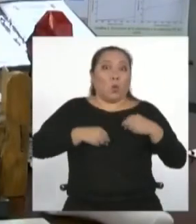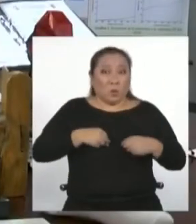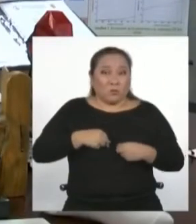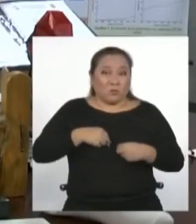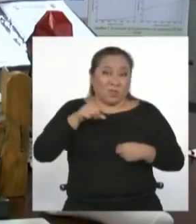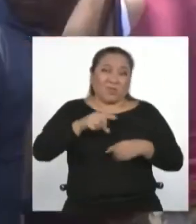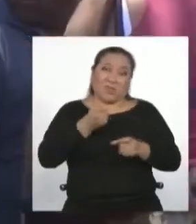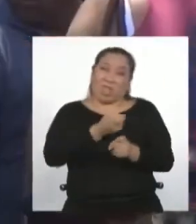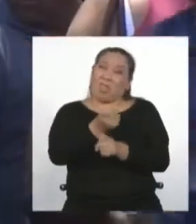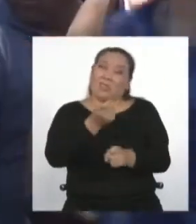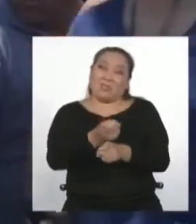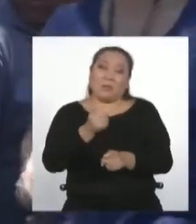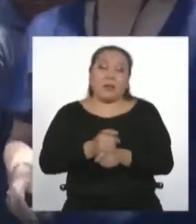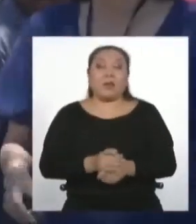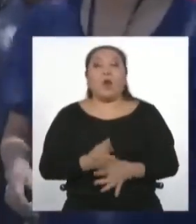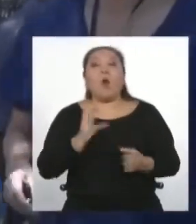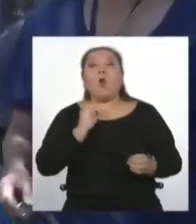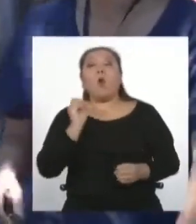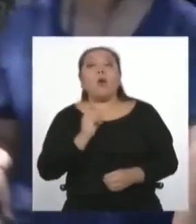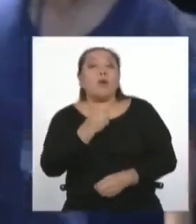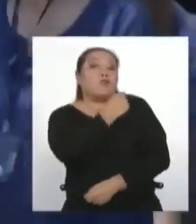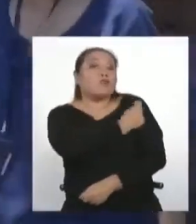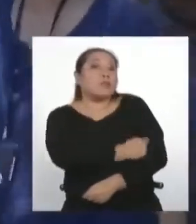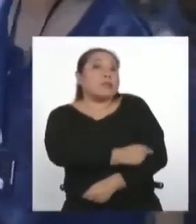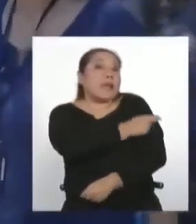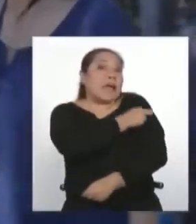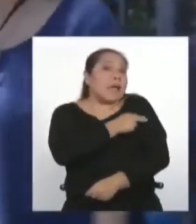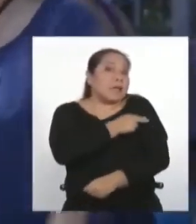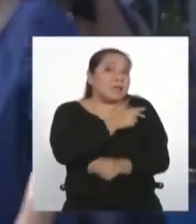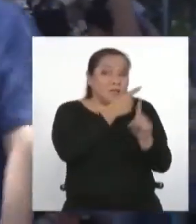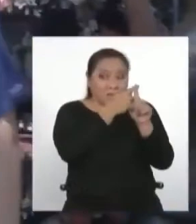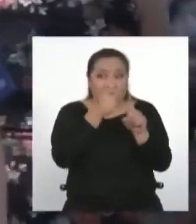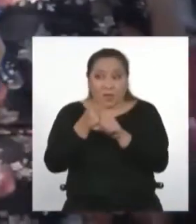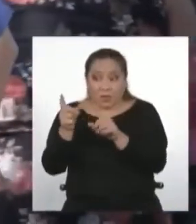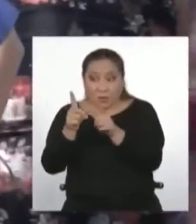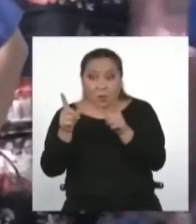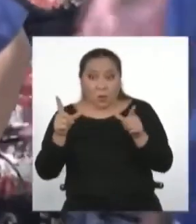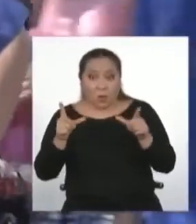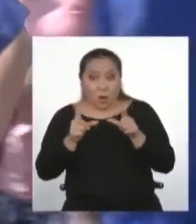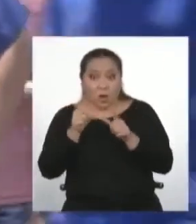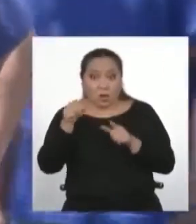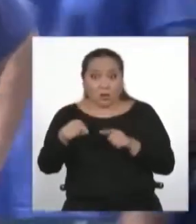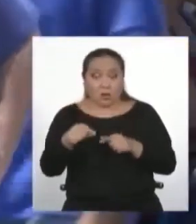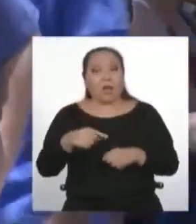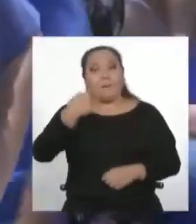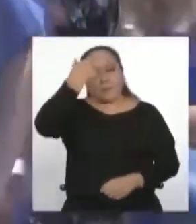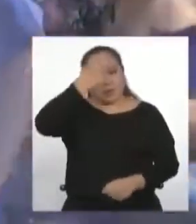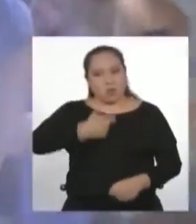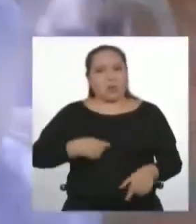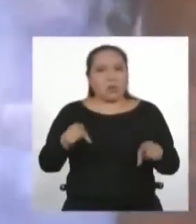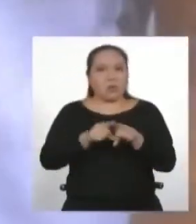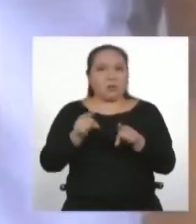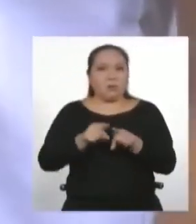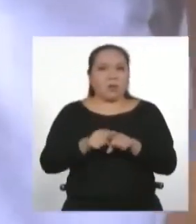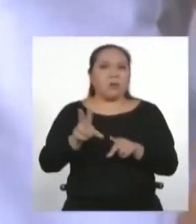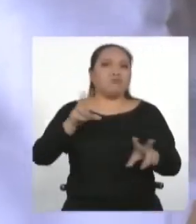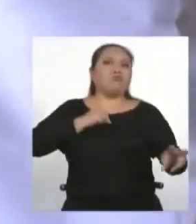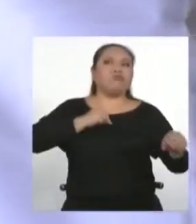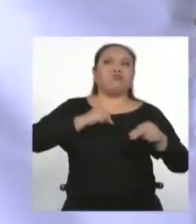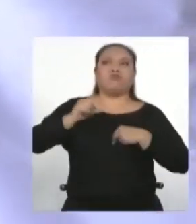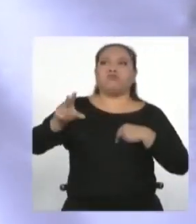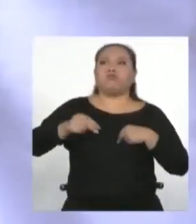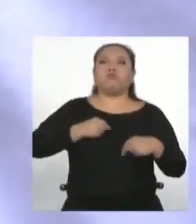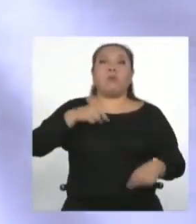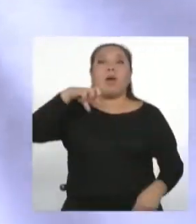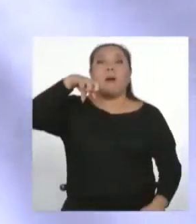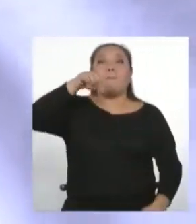ambientes sanitarios, generalmente las personas están expuestas constantemente a microorganismos patógenos. El uso